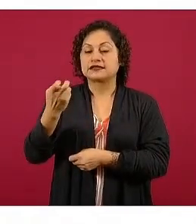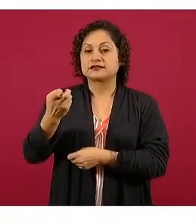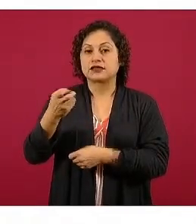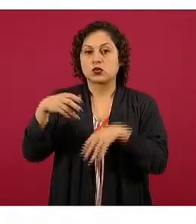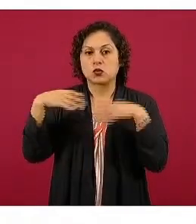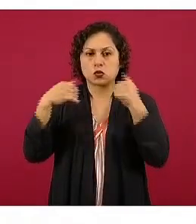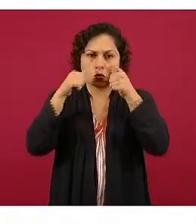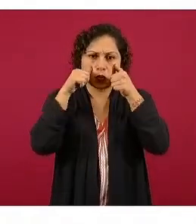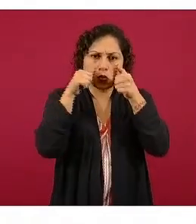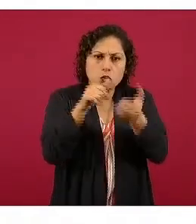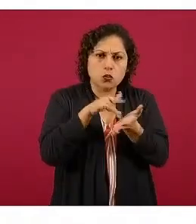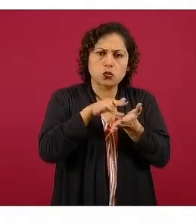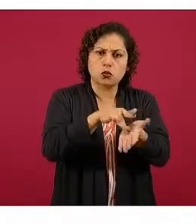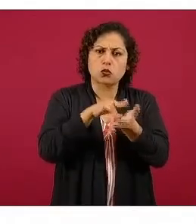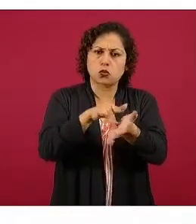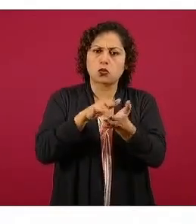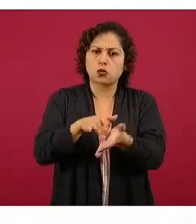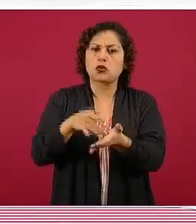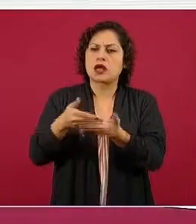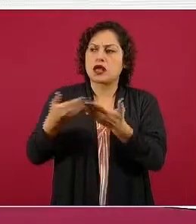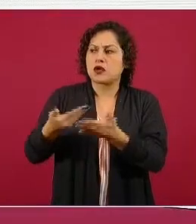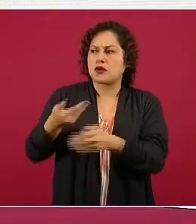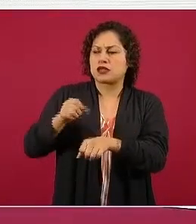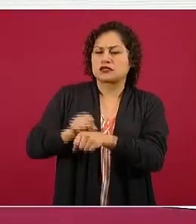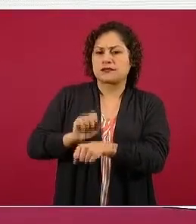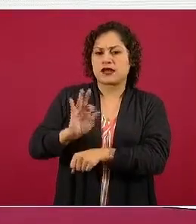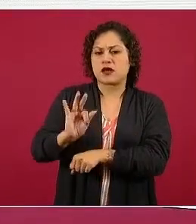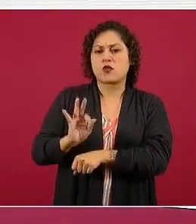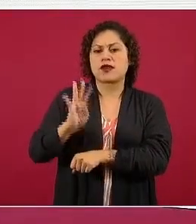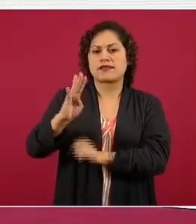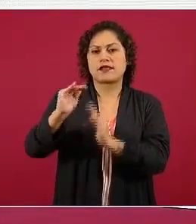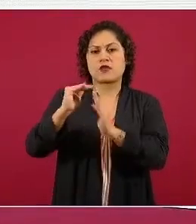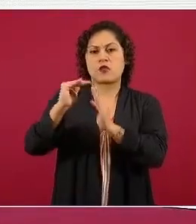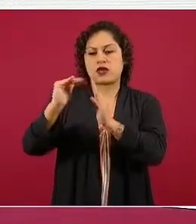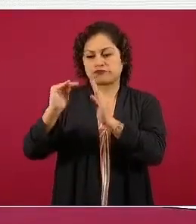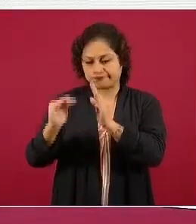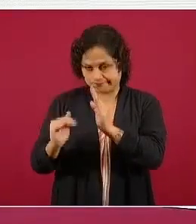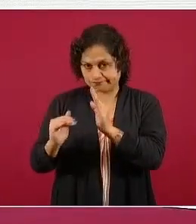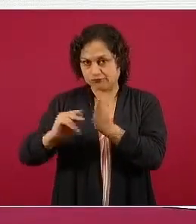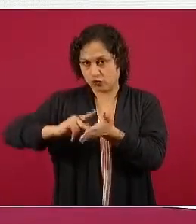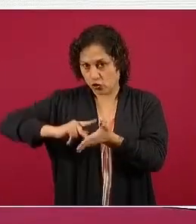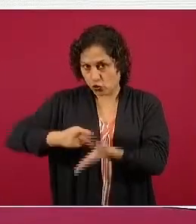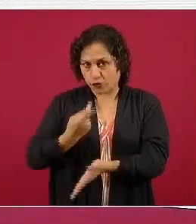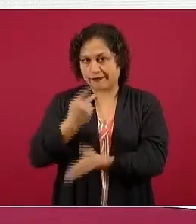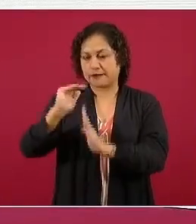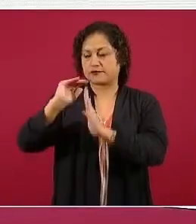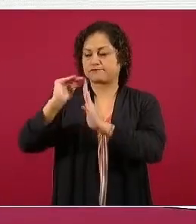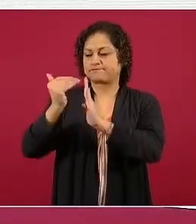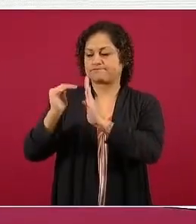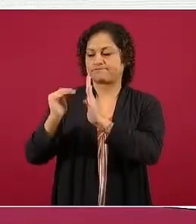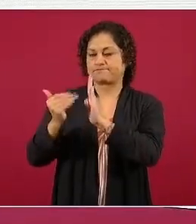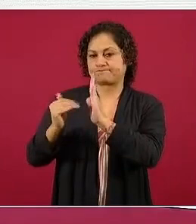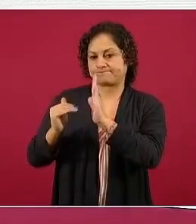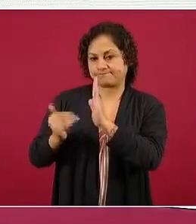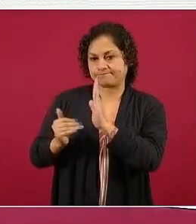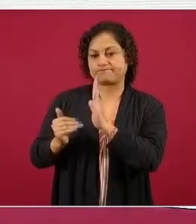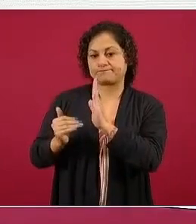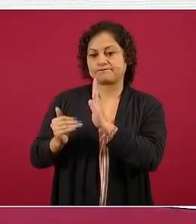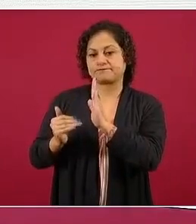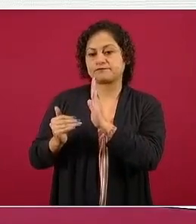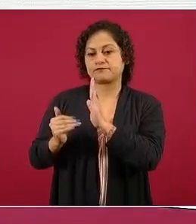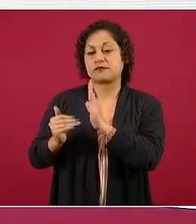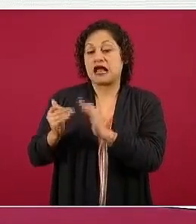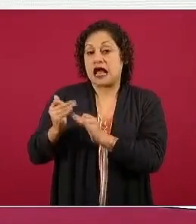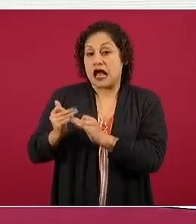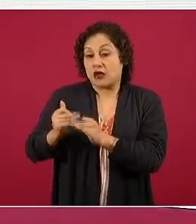y ha tenido un descenso a partir de la semana 44, donde tuvo su pico máximo durante toda la epidemia. O sea, ha tenido un descenso y